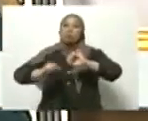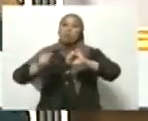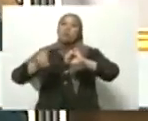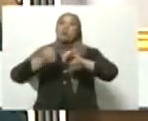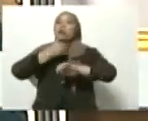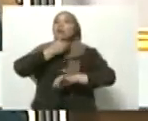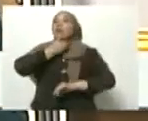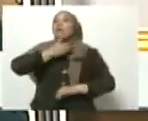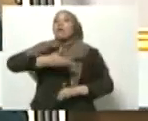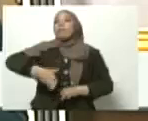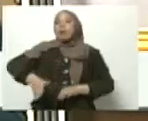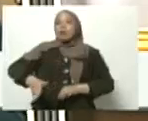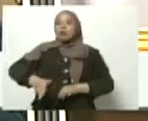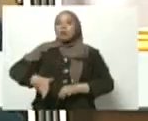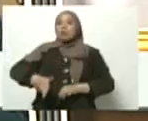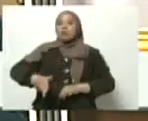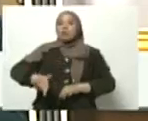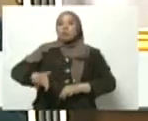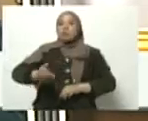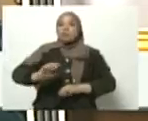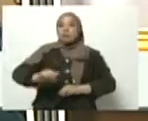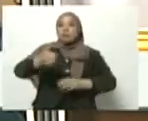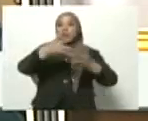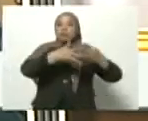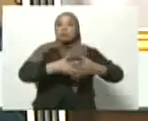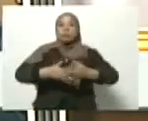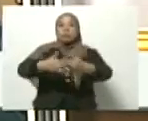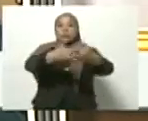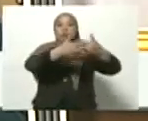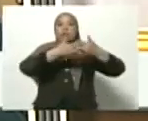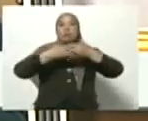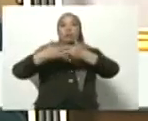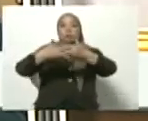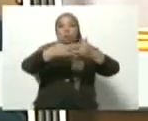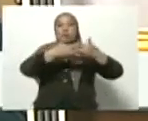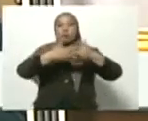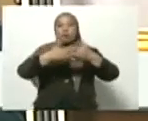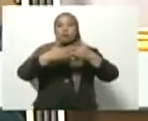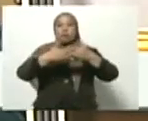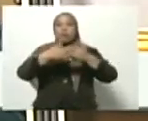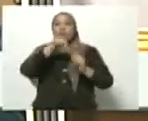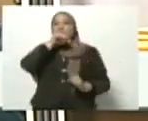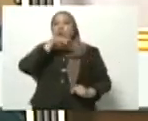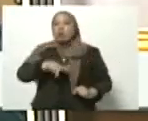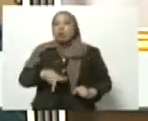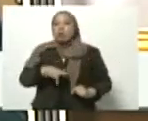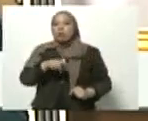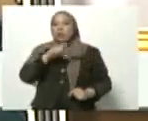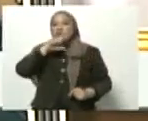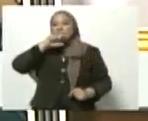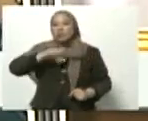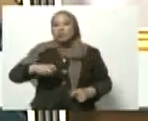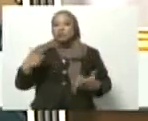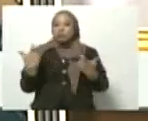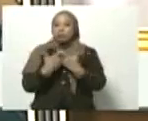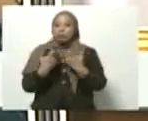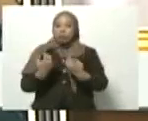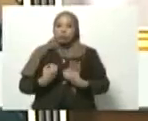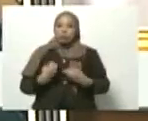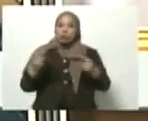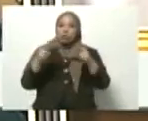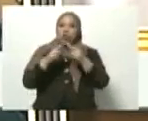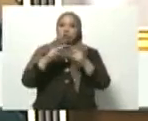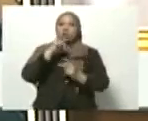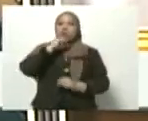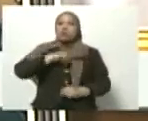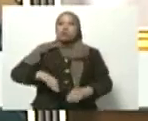derrotar al más poderoso imperio que haya conocido, al más sanguinario, al más cruel imperio que haya conocido la historia